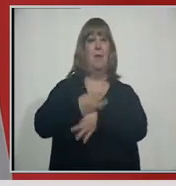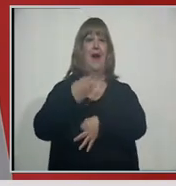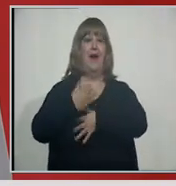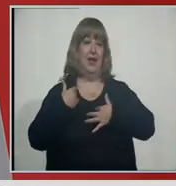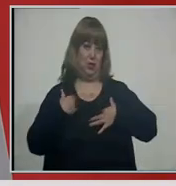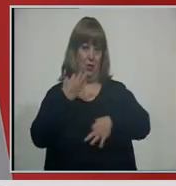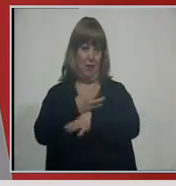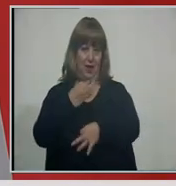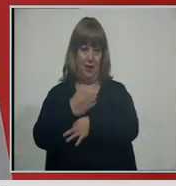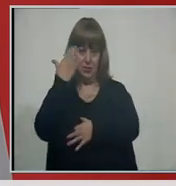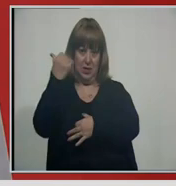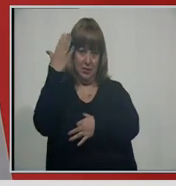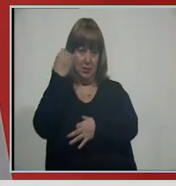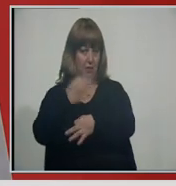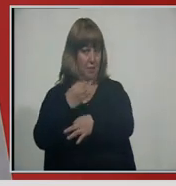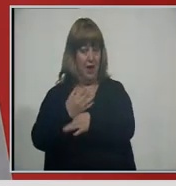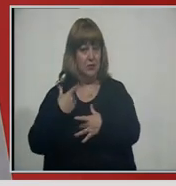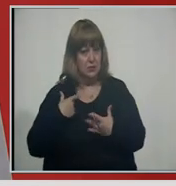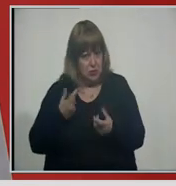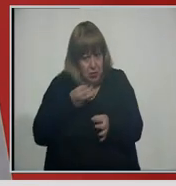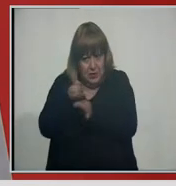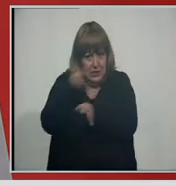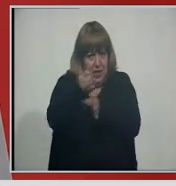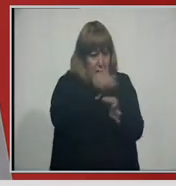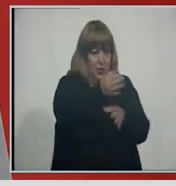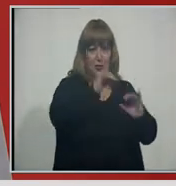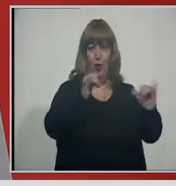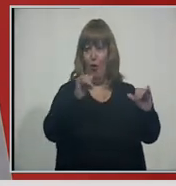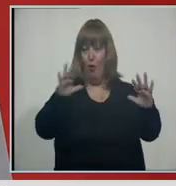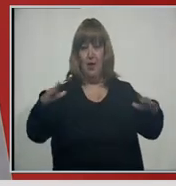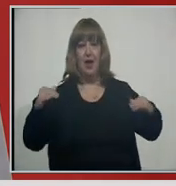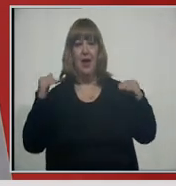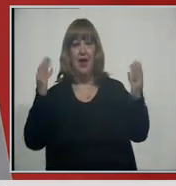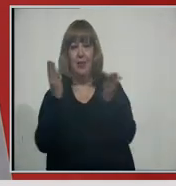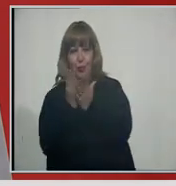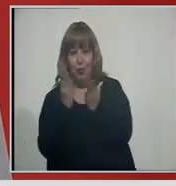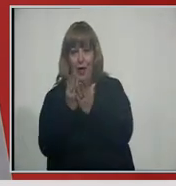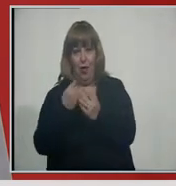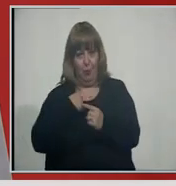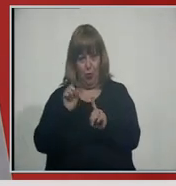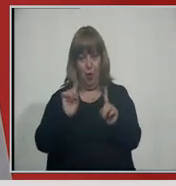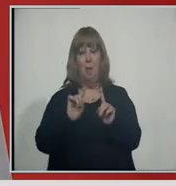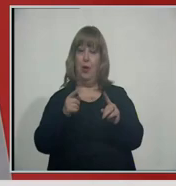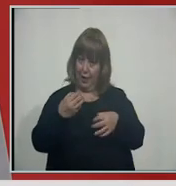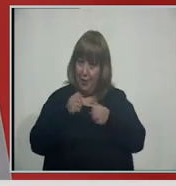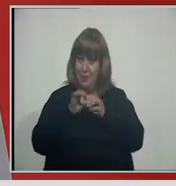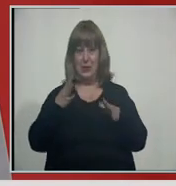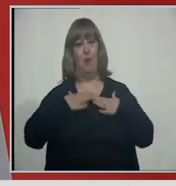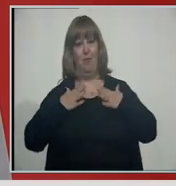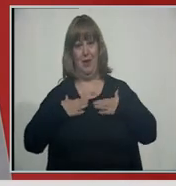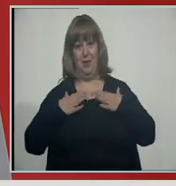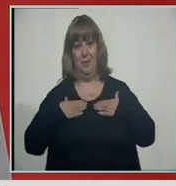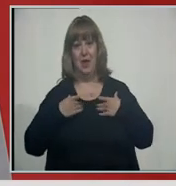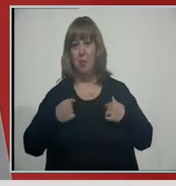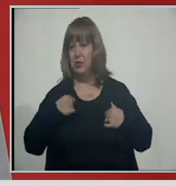me voy a ir porque me encanta esta chica o sea sí claro que todos empezado conmigo no han estudiado todos como sí sí sí se han empezado porque el único